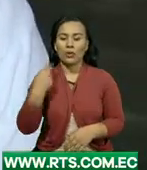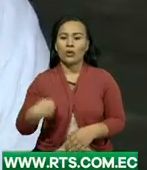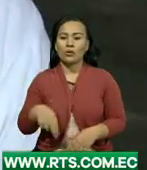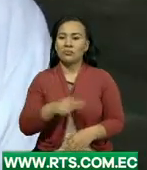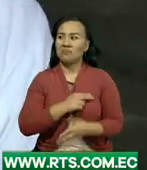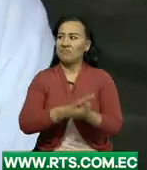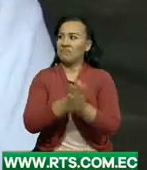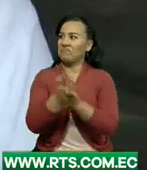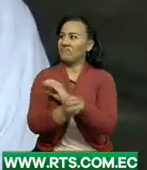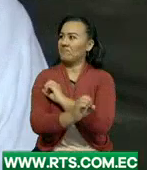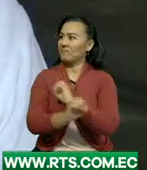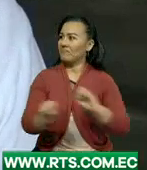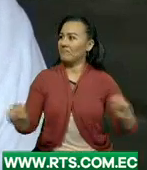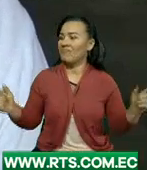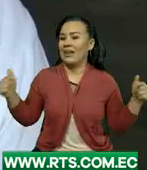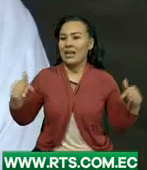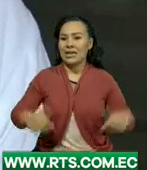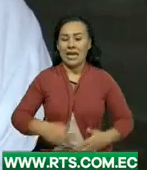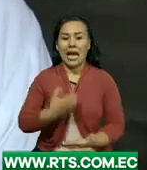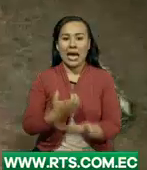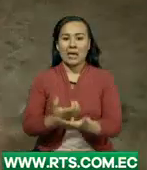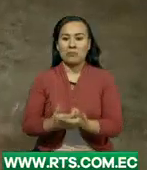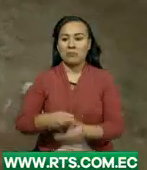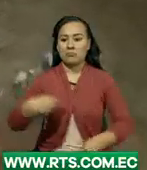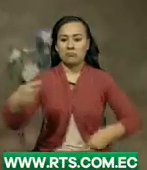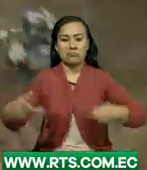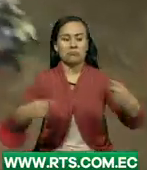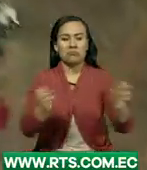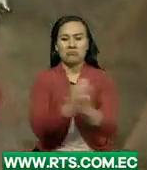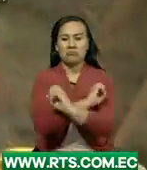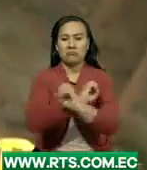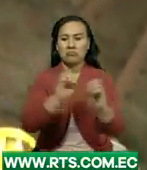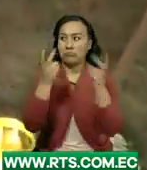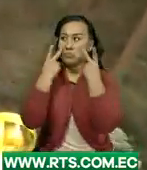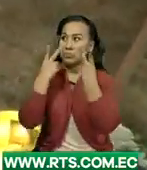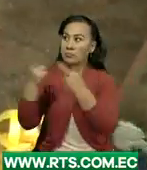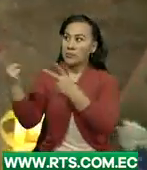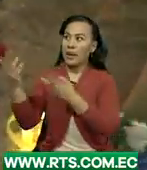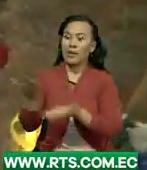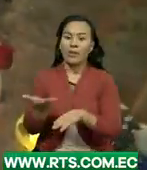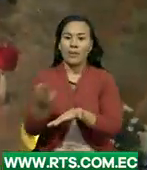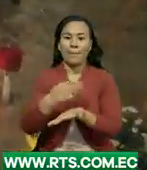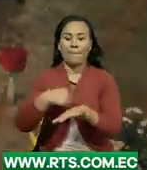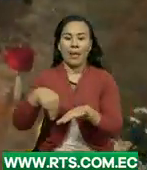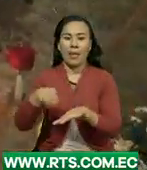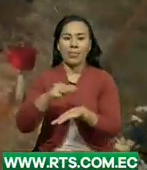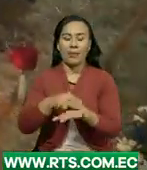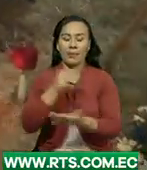Aquí prácticamente no ha habido la ayuda económica. Con cámaras de Eduardo García desde la provincia de Manabí, informó Wendy.